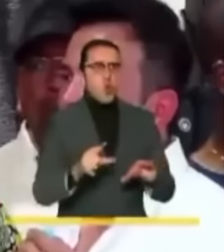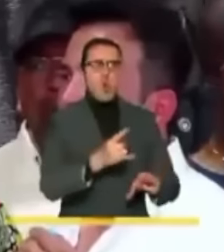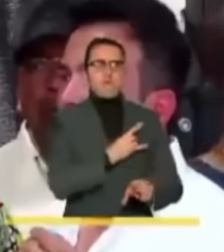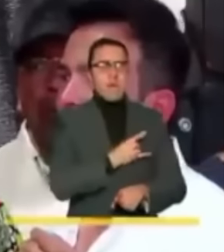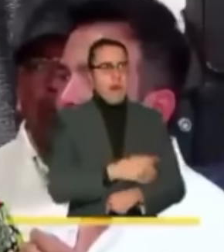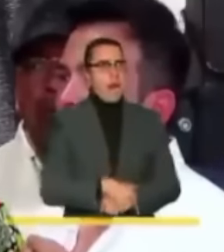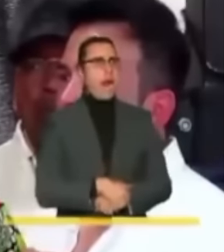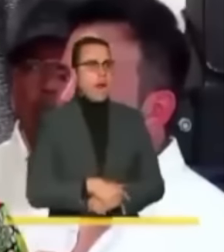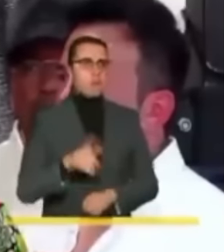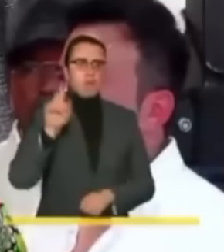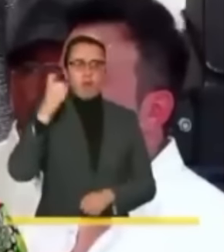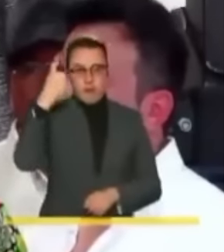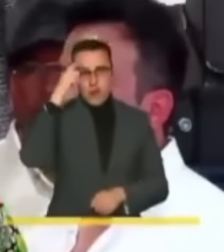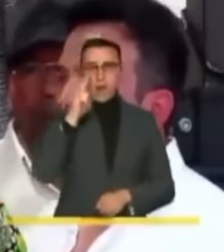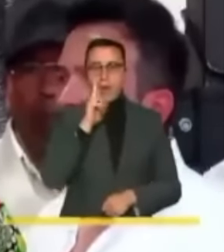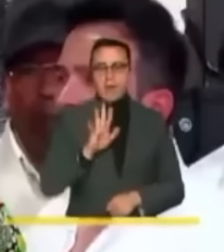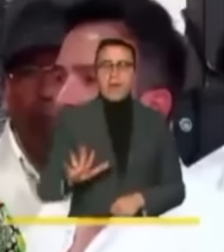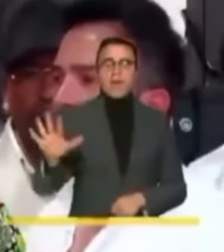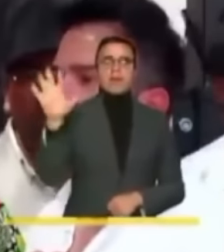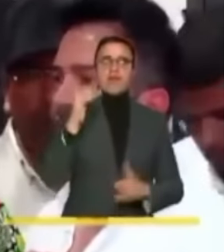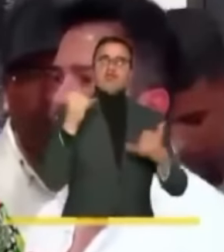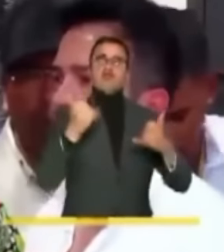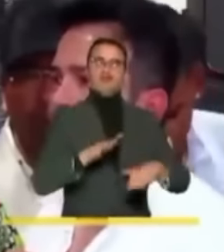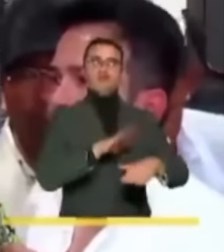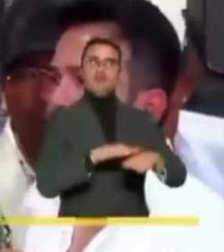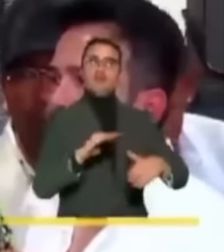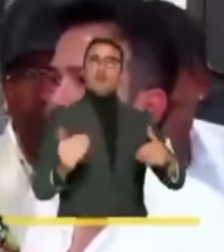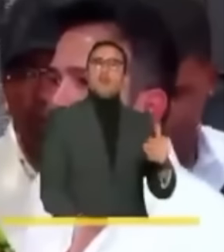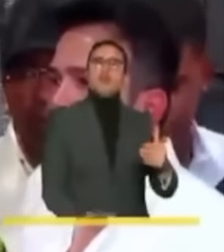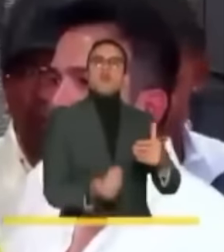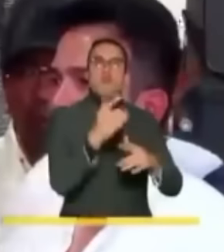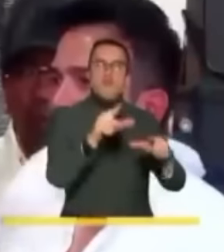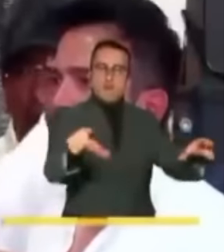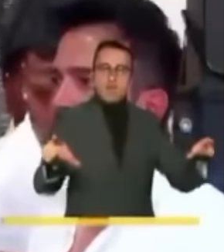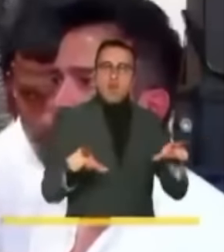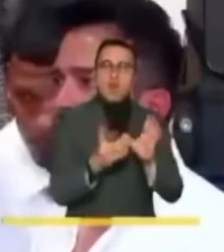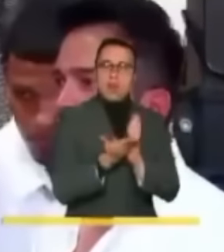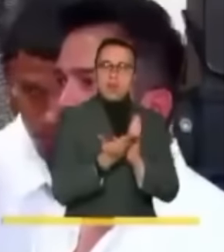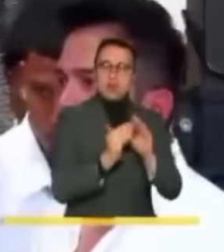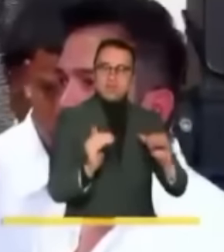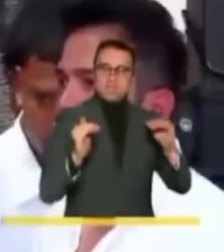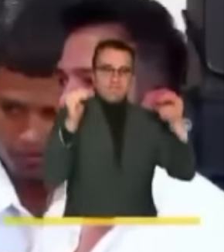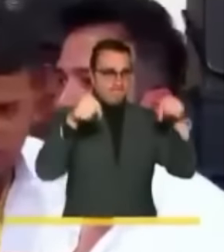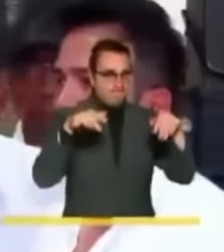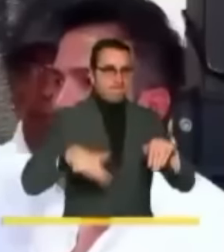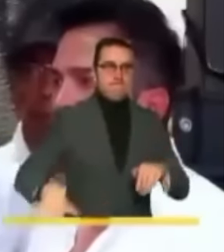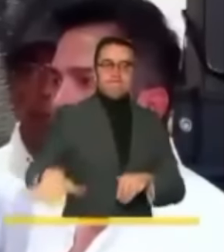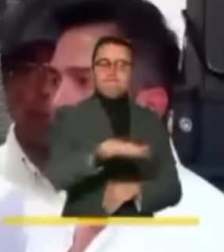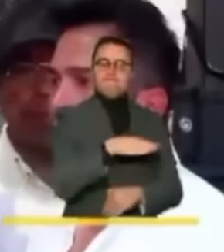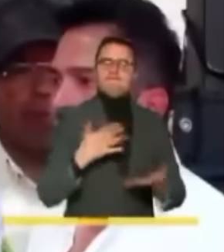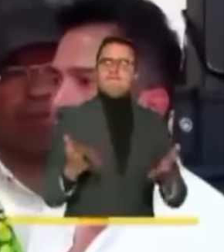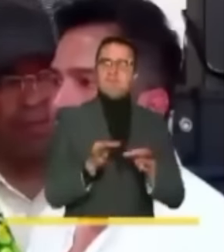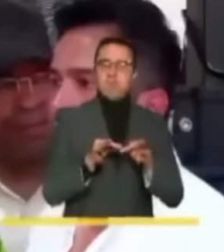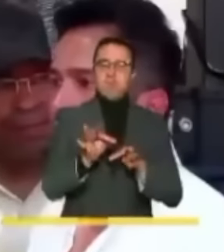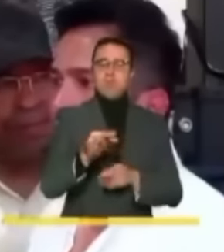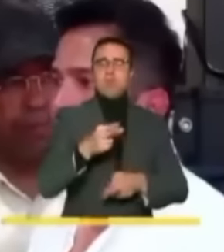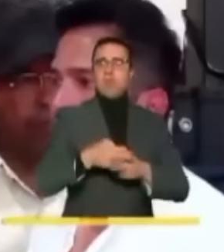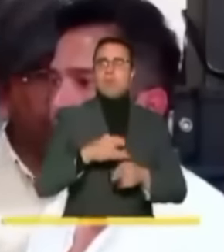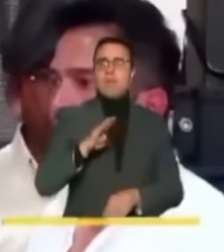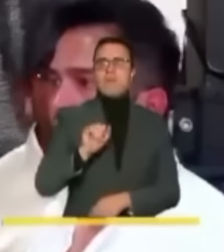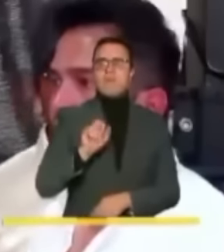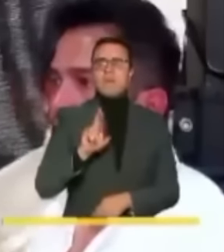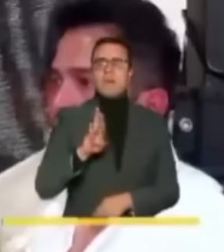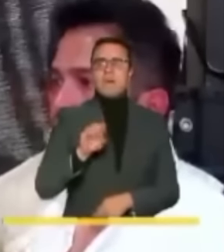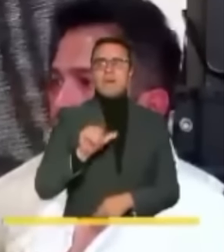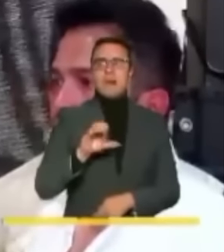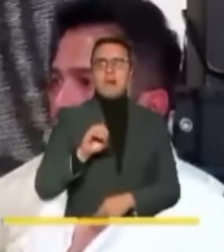razón, el Gobierno Nacional confirma hoy la nueva sede de educación superior en la subregión del Telembí, en Barbacoas.